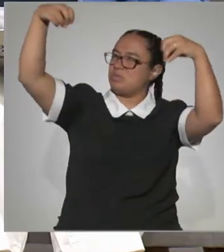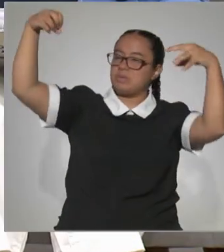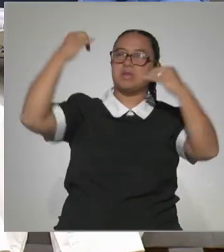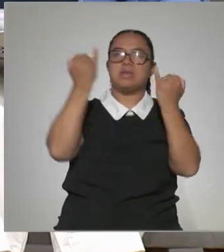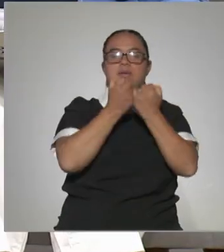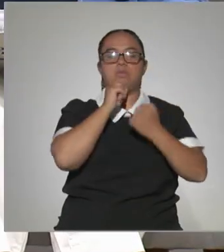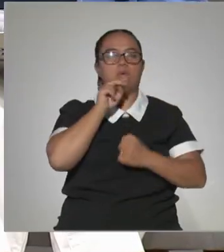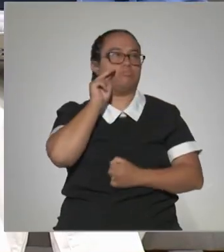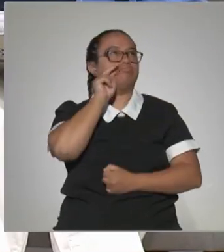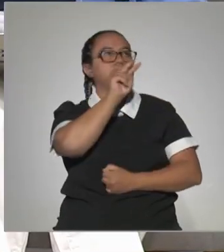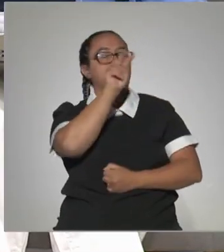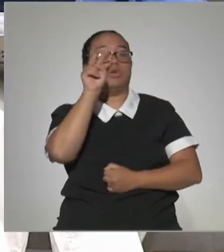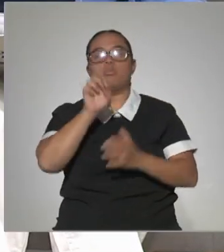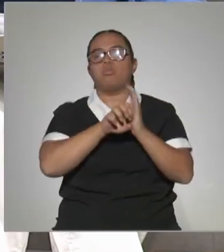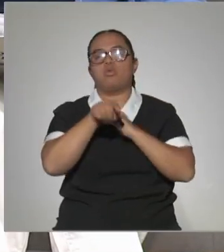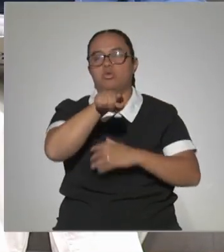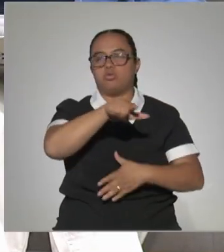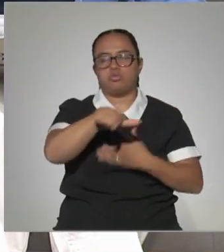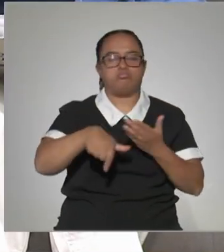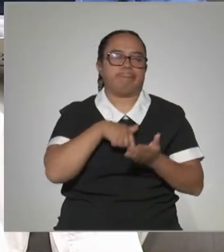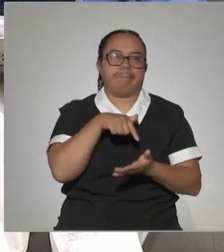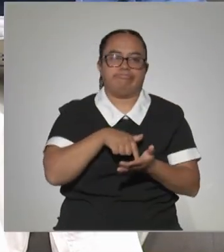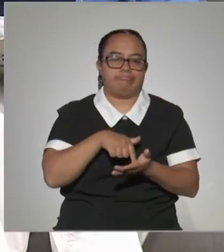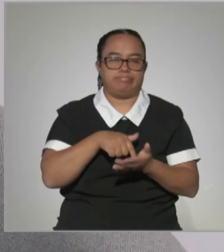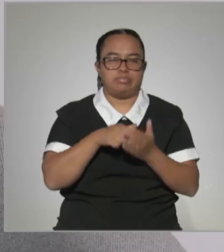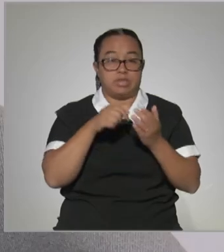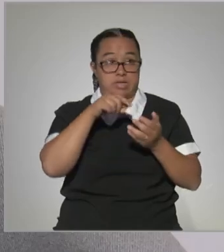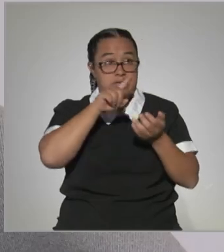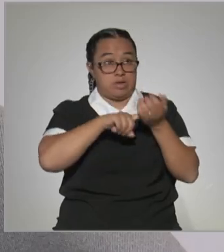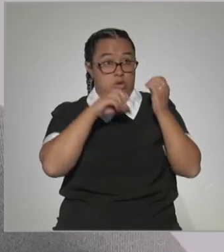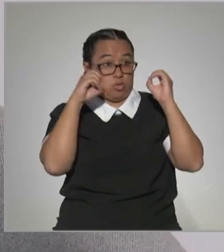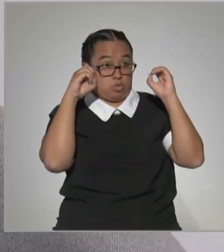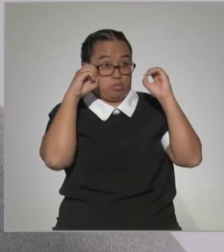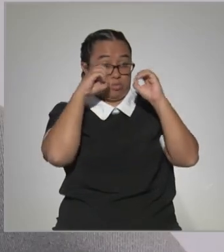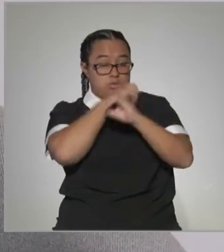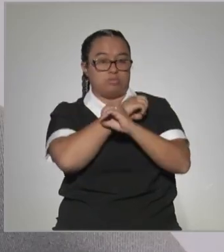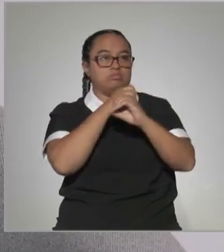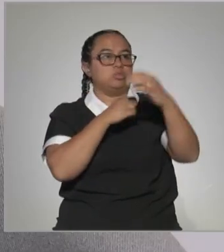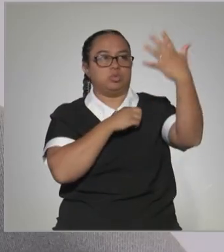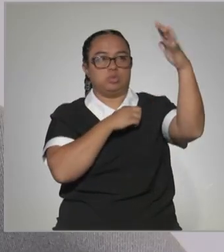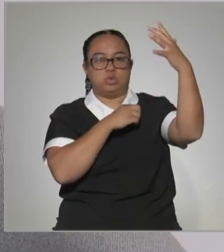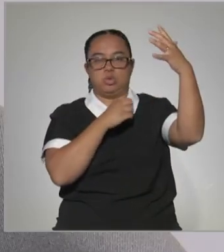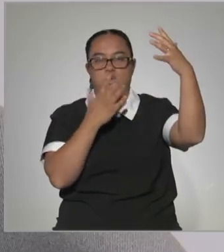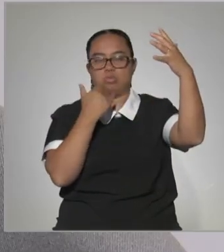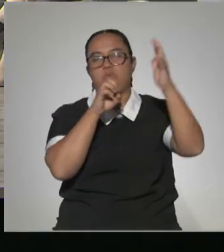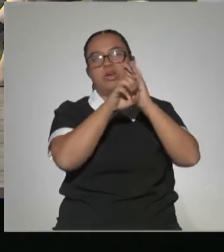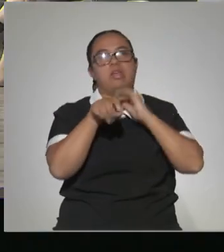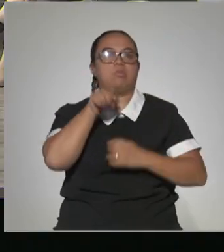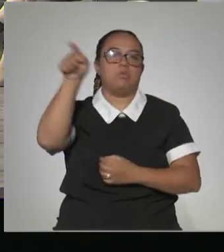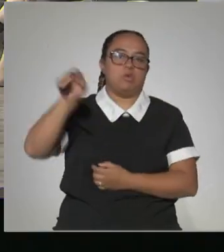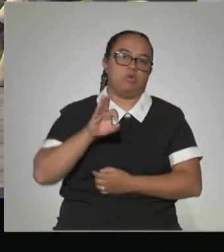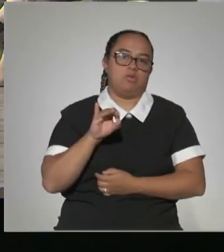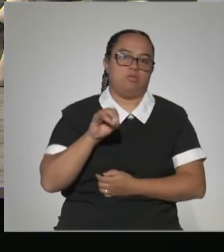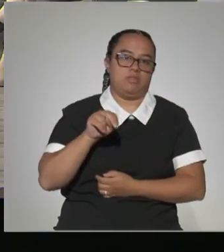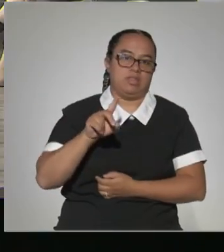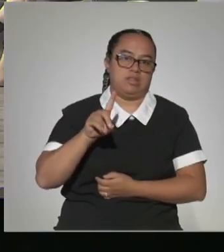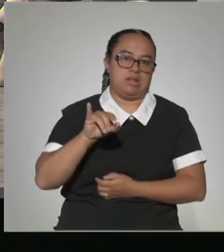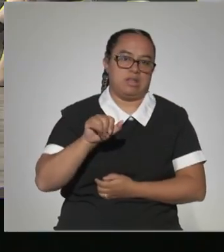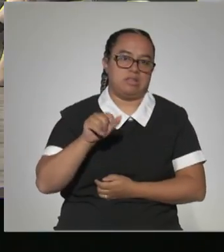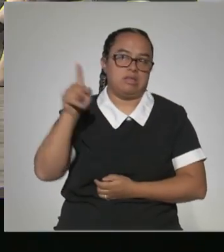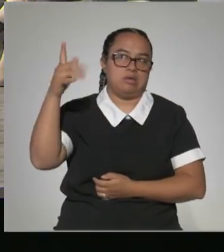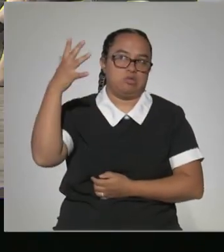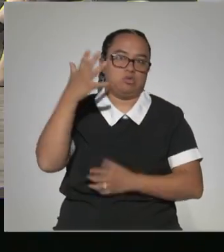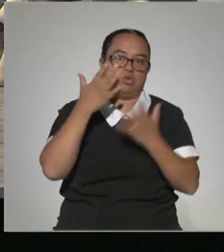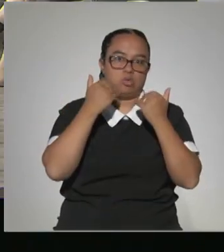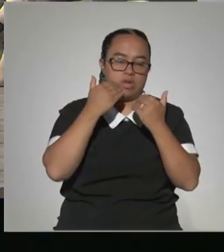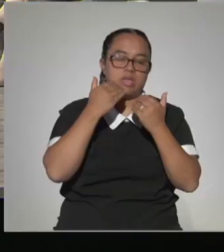de que vivan en algún lugar oscuro del sol como Finlandia, y